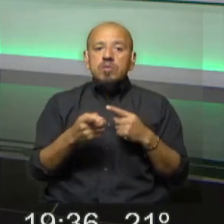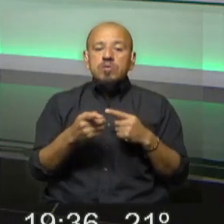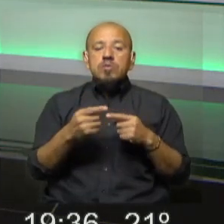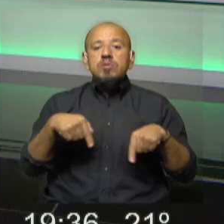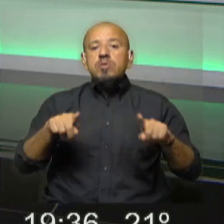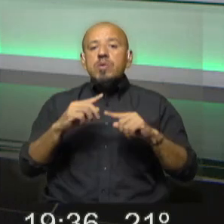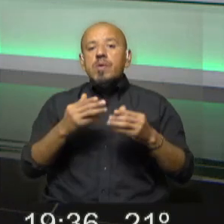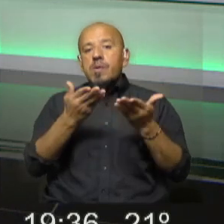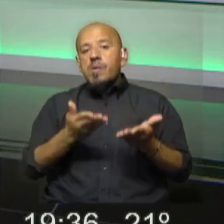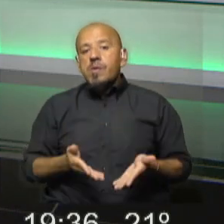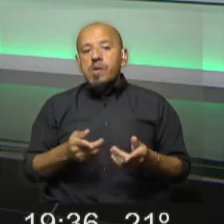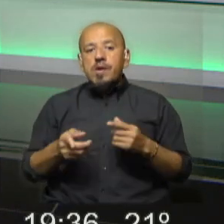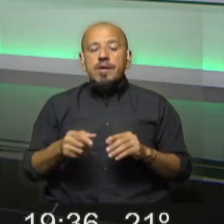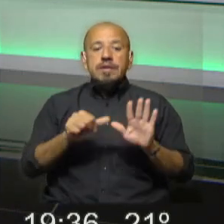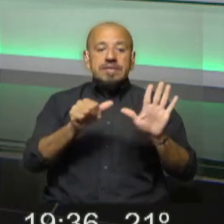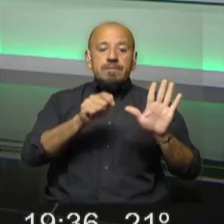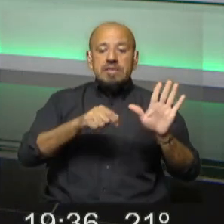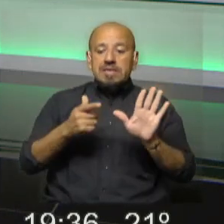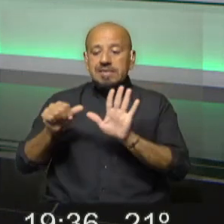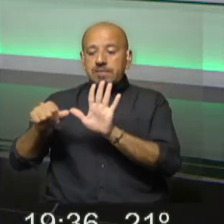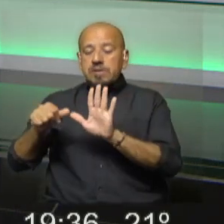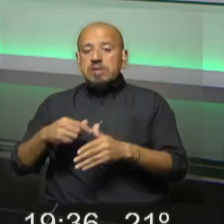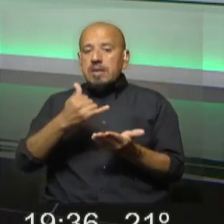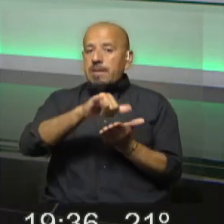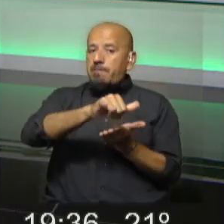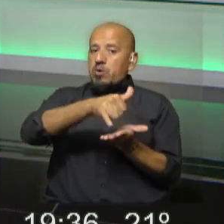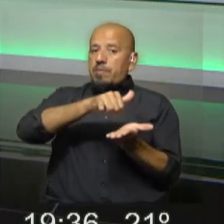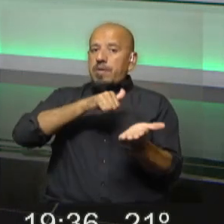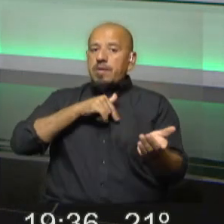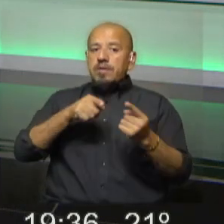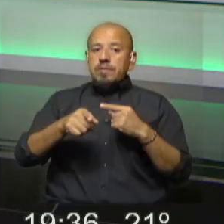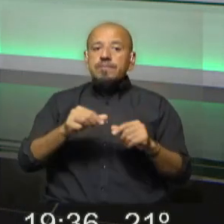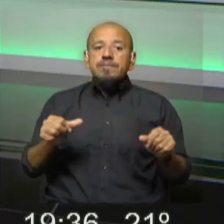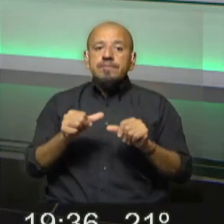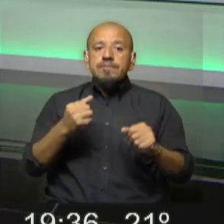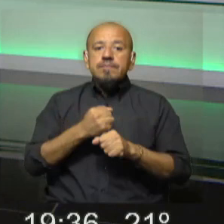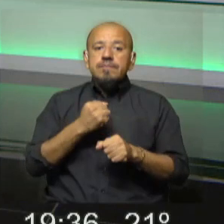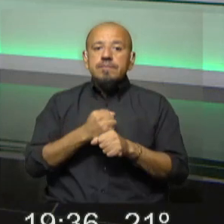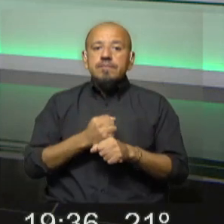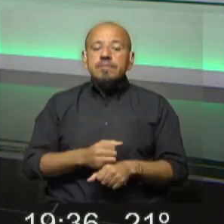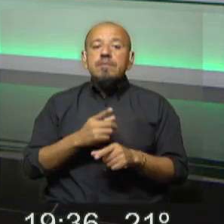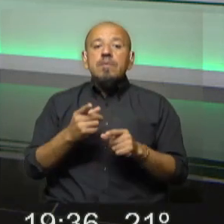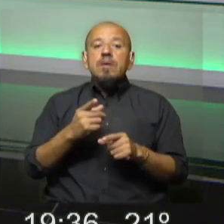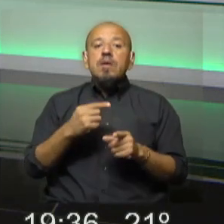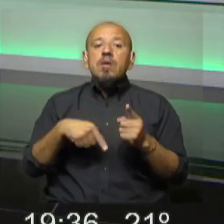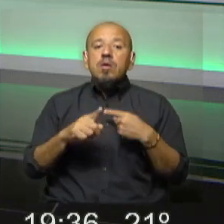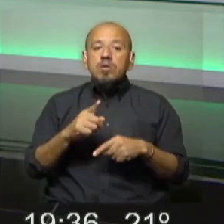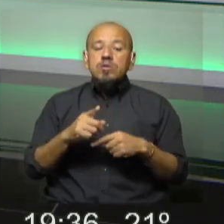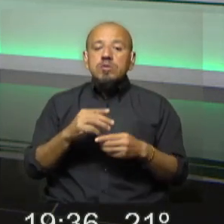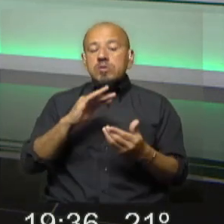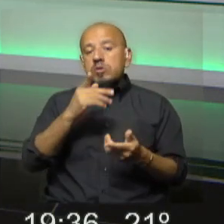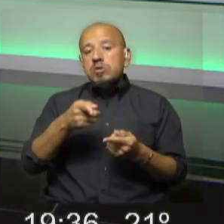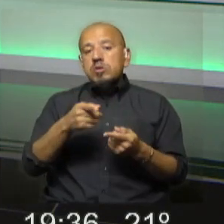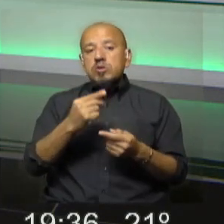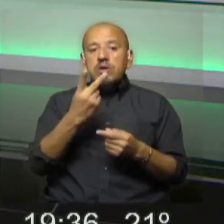fue el comportamiento de la primera parte y la segunda, los promedios esconden justamente esta creación de empleo que se dio fundamentalmente sobre el último tramo